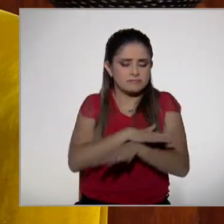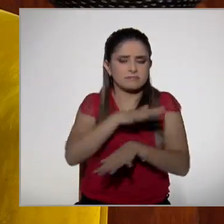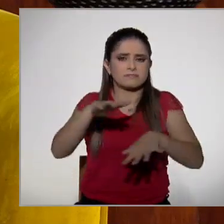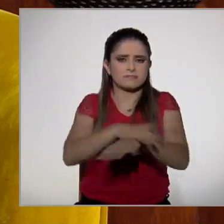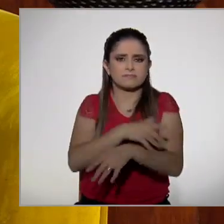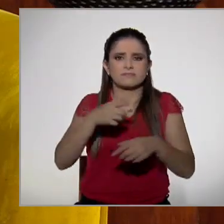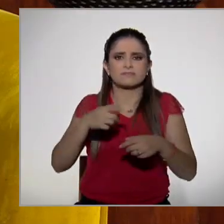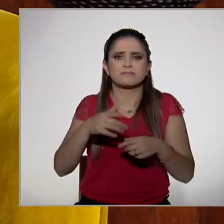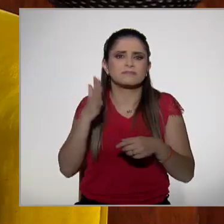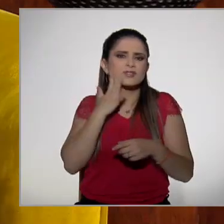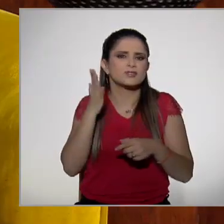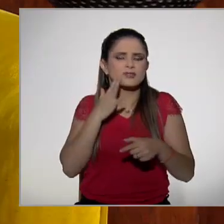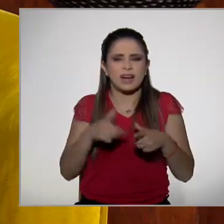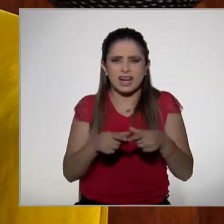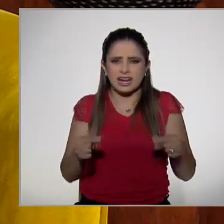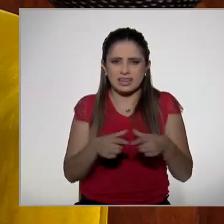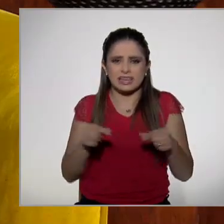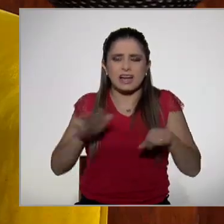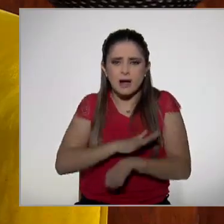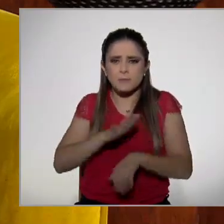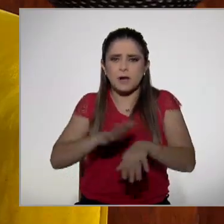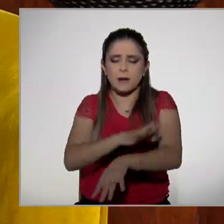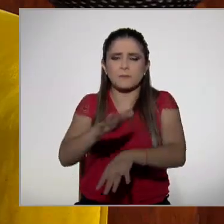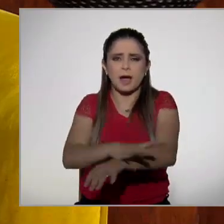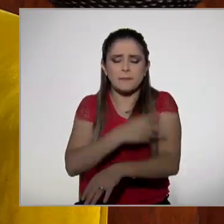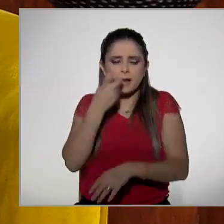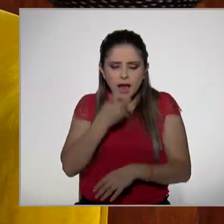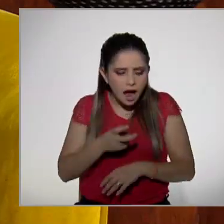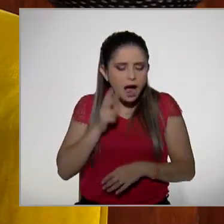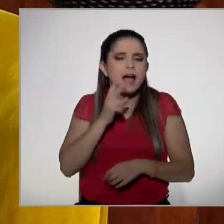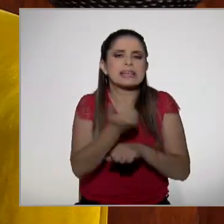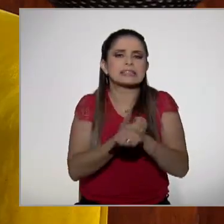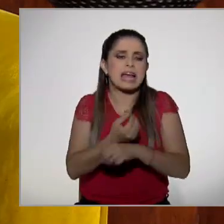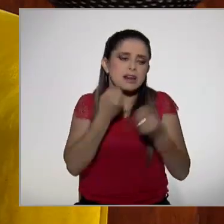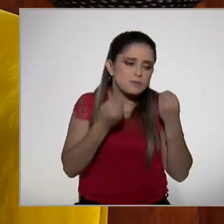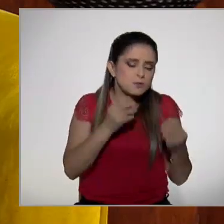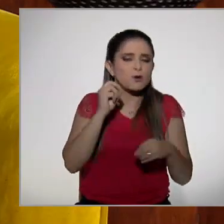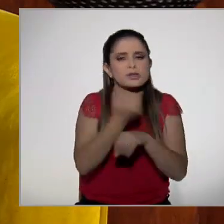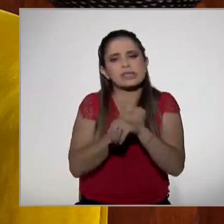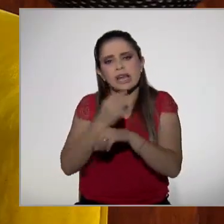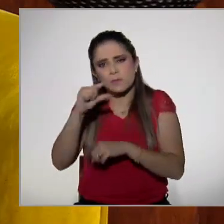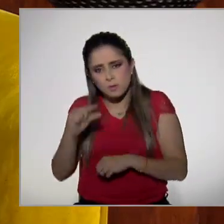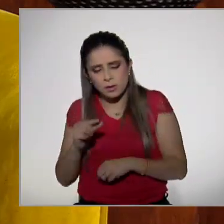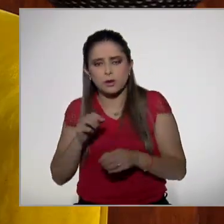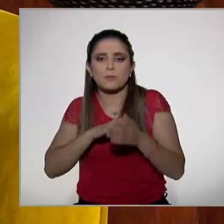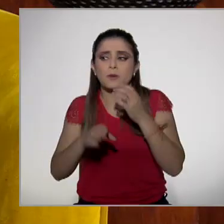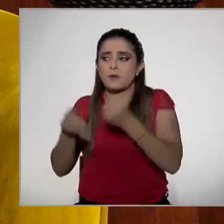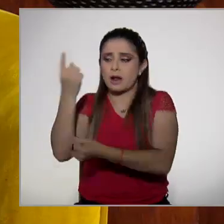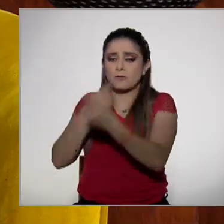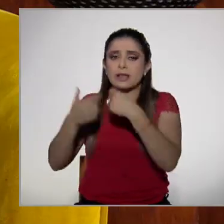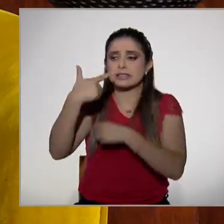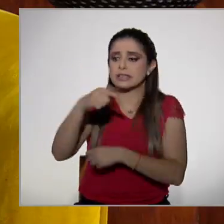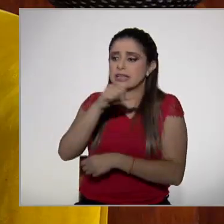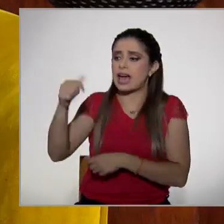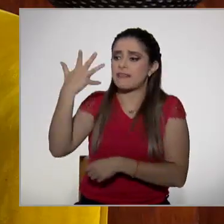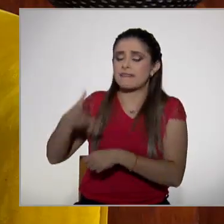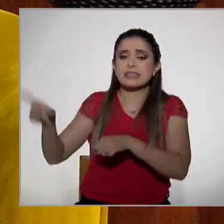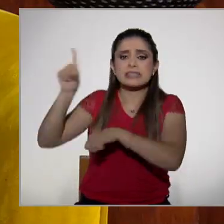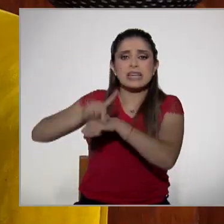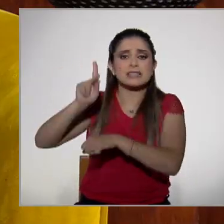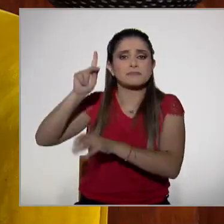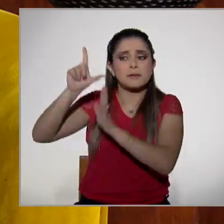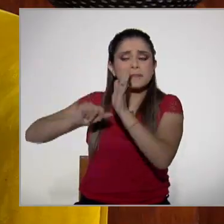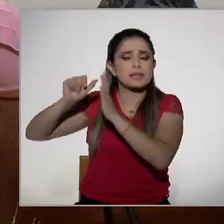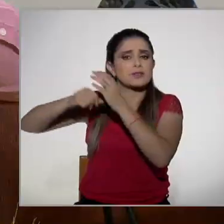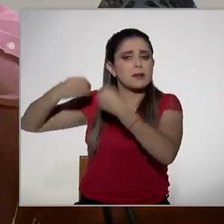entonces a lo mejor en esa familia las mujeres sangran por alguna situación 7 10 días y para ellas es normal claro en los ojos